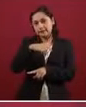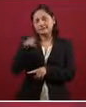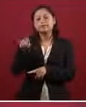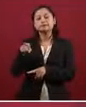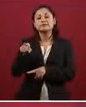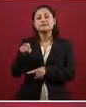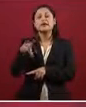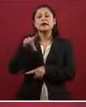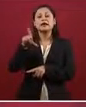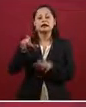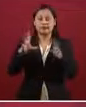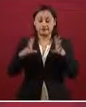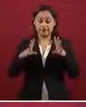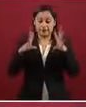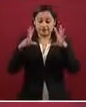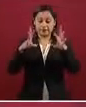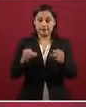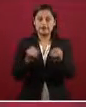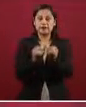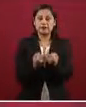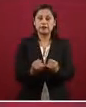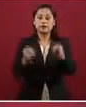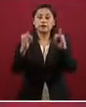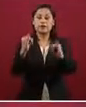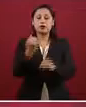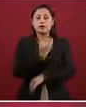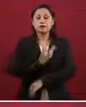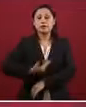el presidente Miguel Alemán.